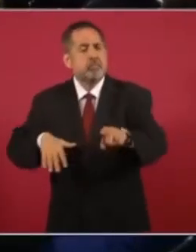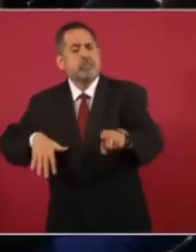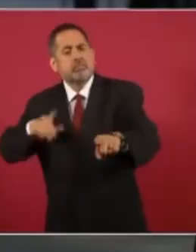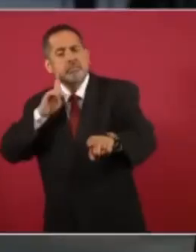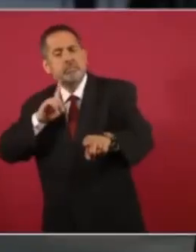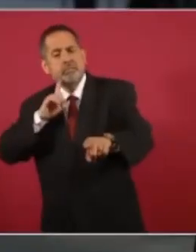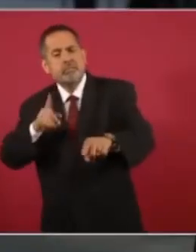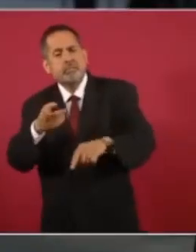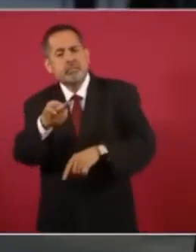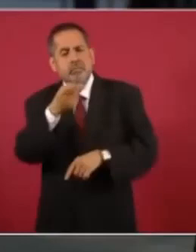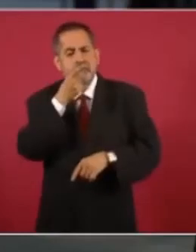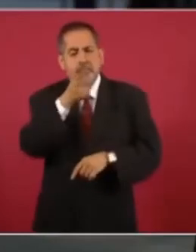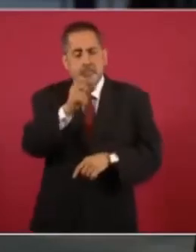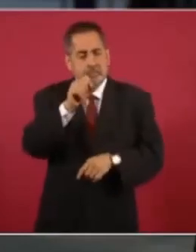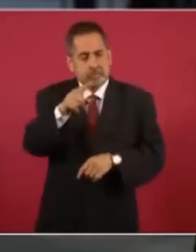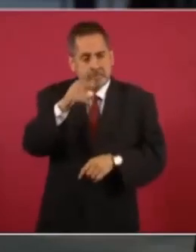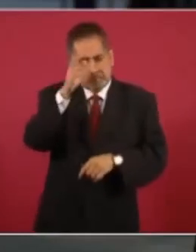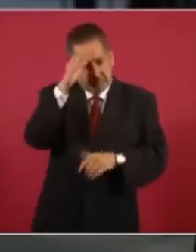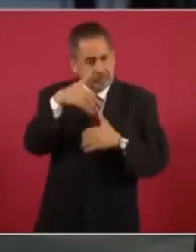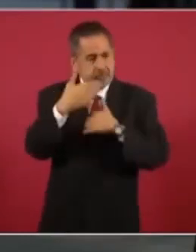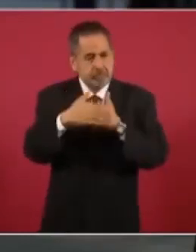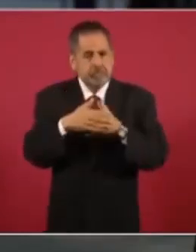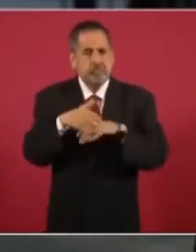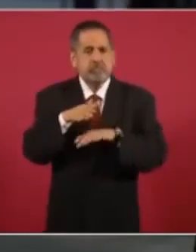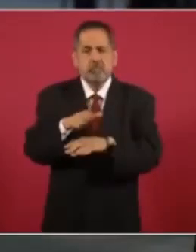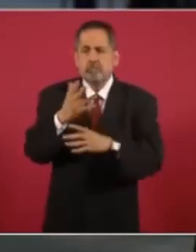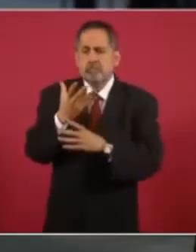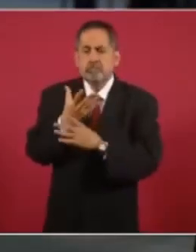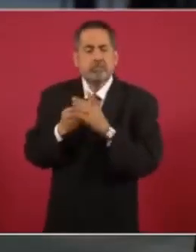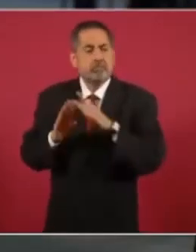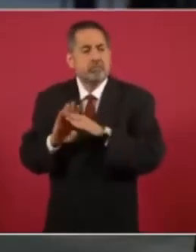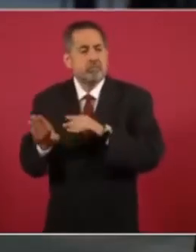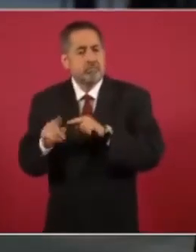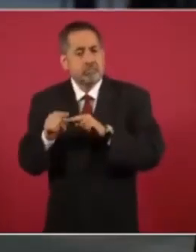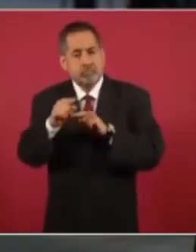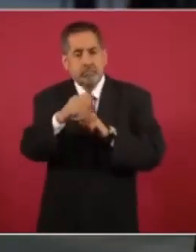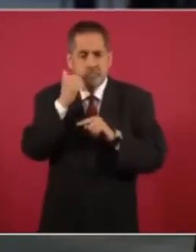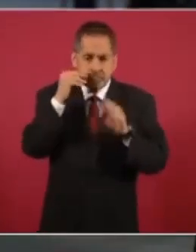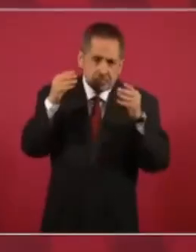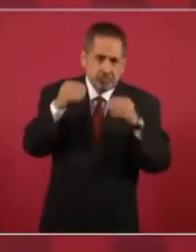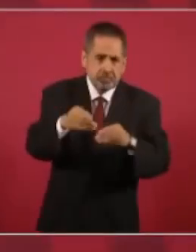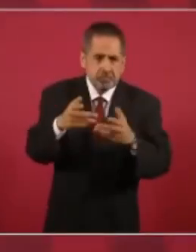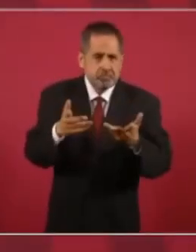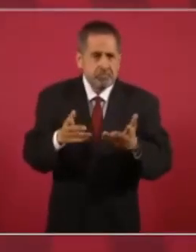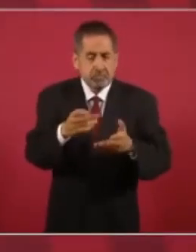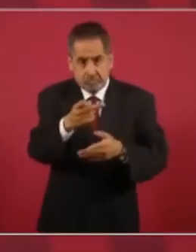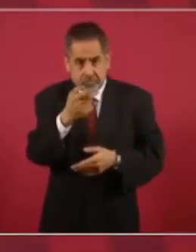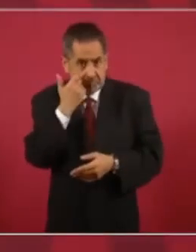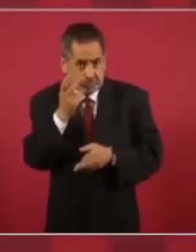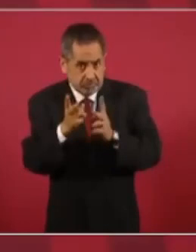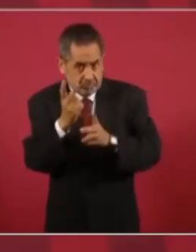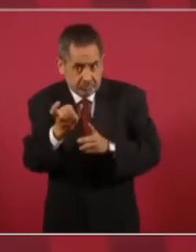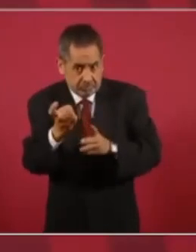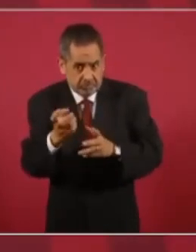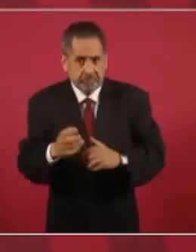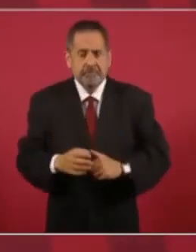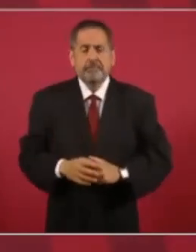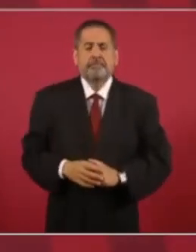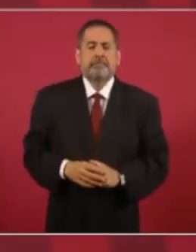iba a tratar lo del acuerdo comercial, lo de migración. ¿Esos temas son los que a usted le interesaría? Pues solamente